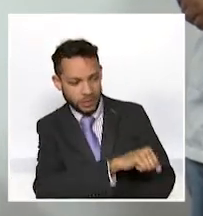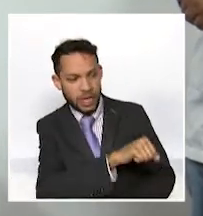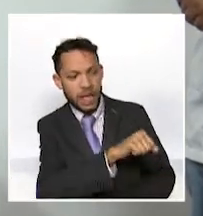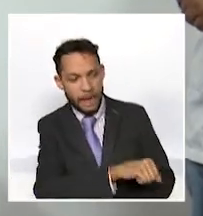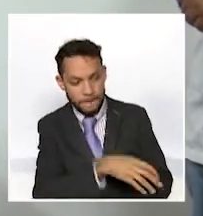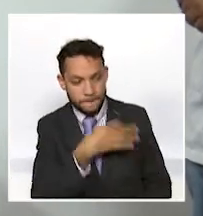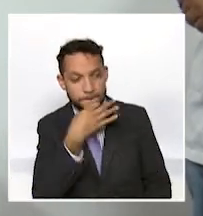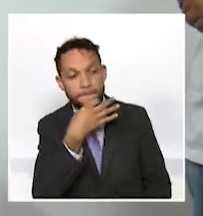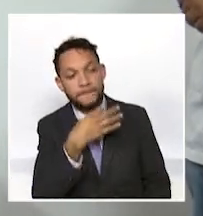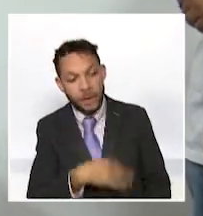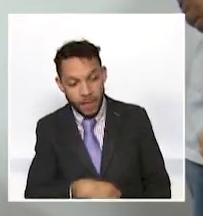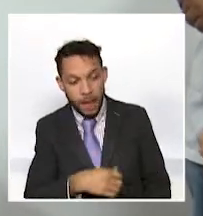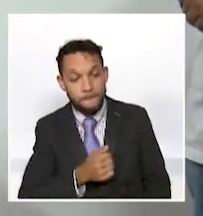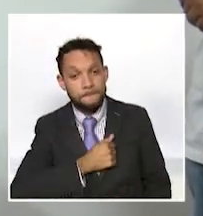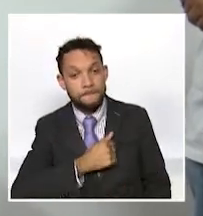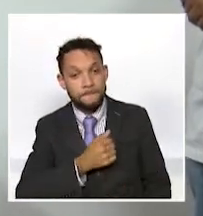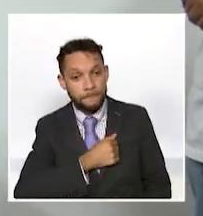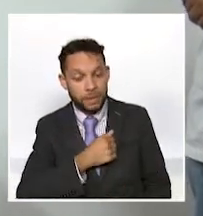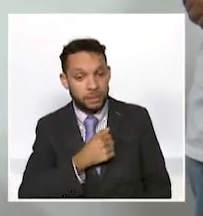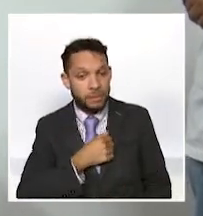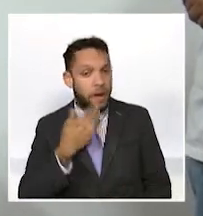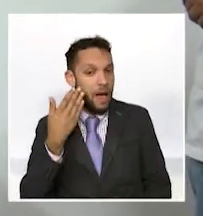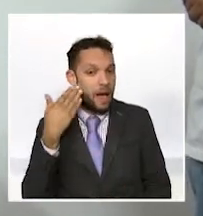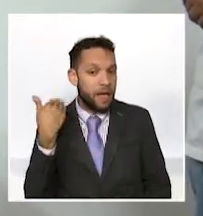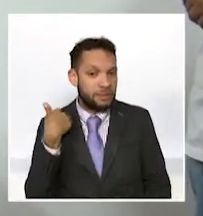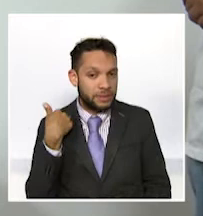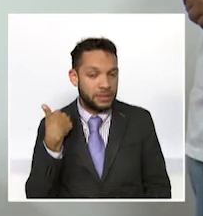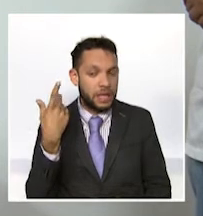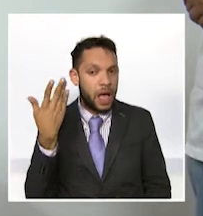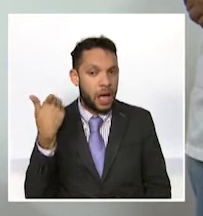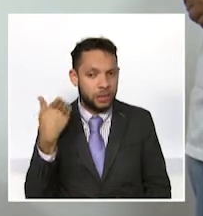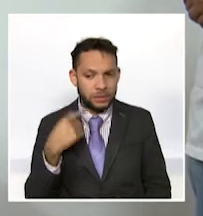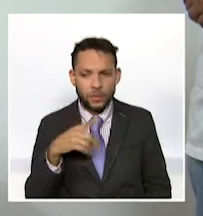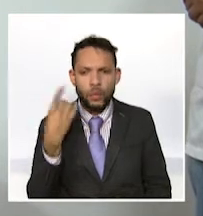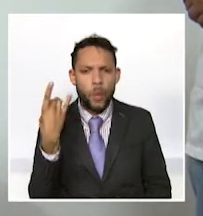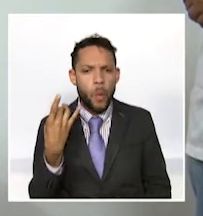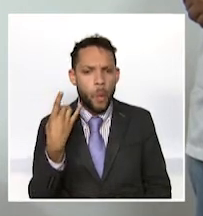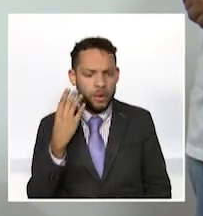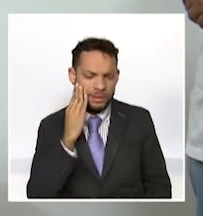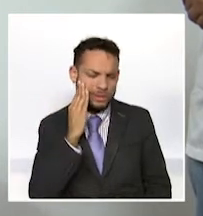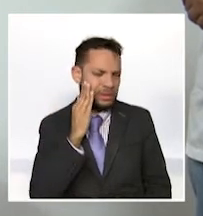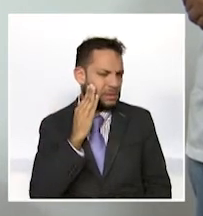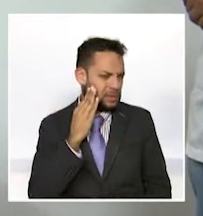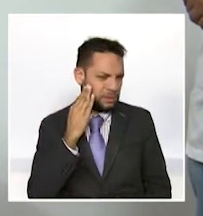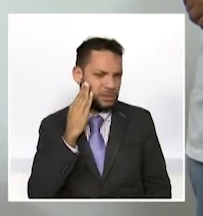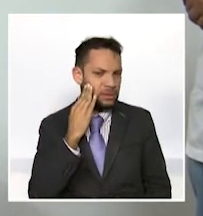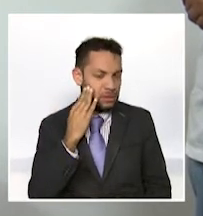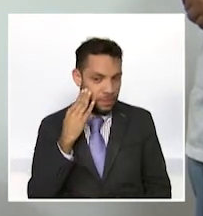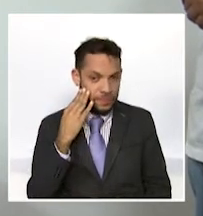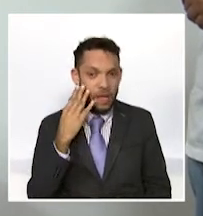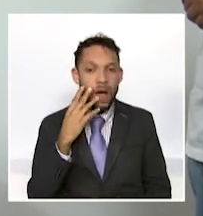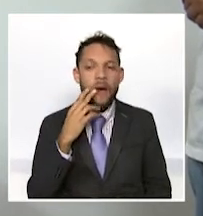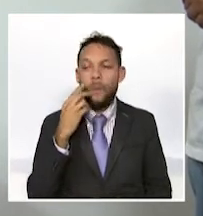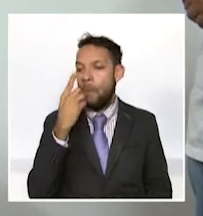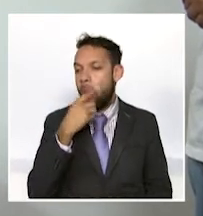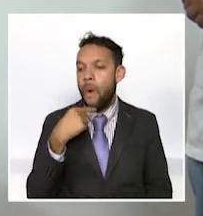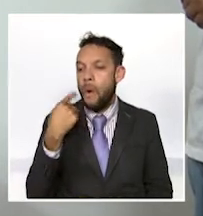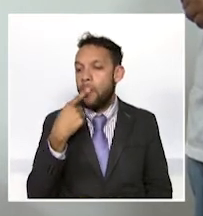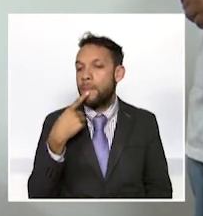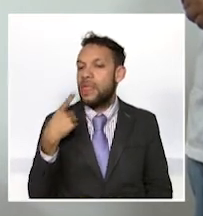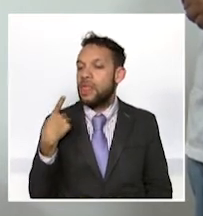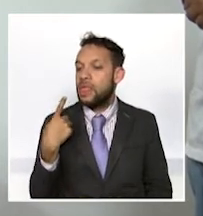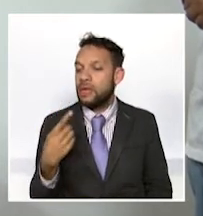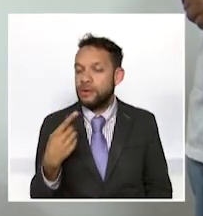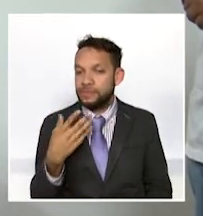es muy cierto. Yo siempre tenía dolores aquí, pero yo no sabía de qué venían, hasta que el odontólogo me dijo que yo